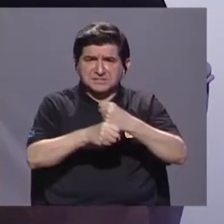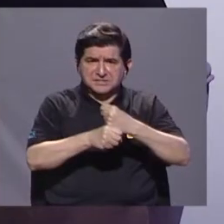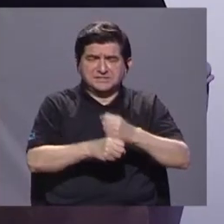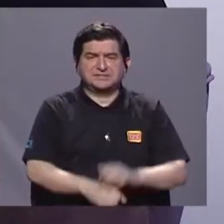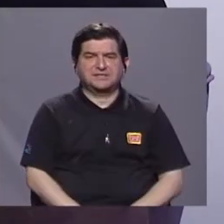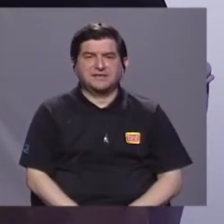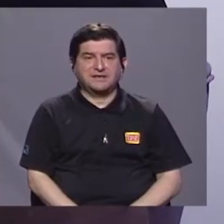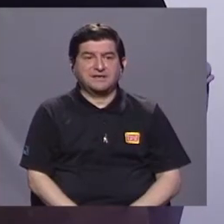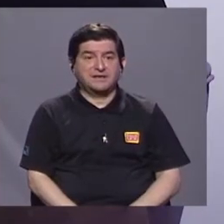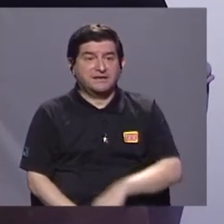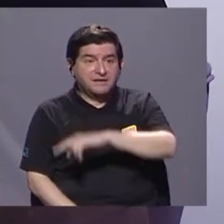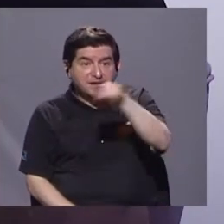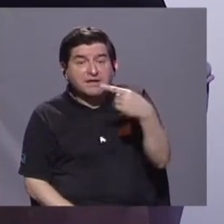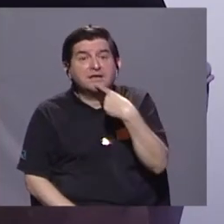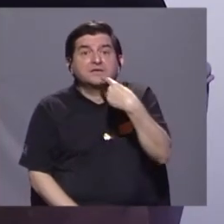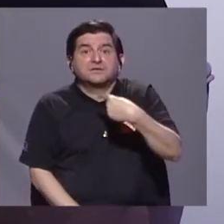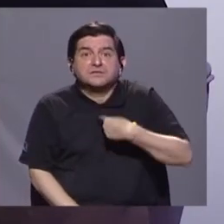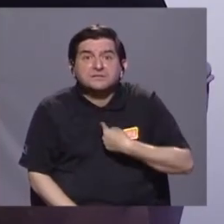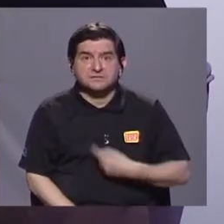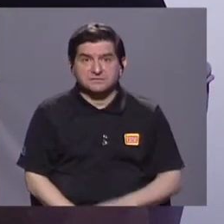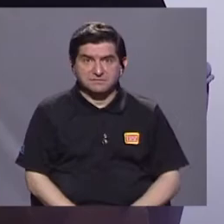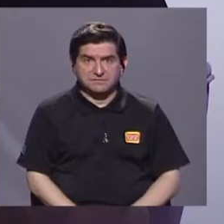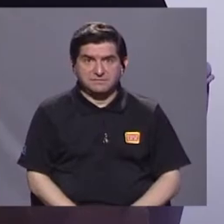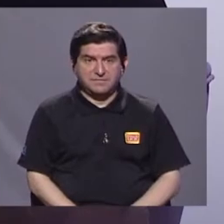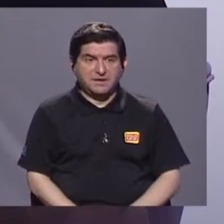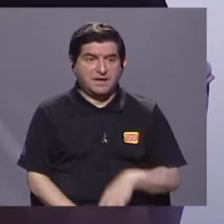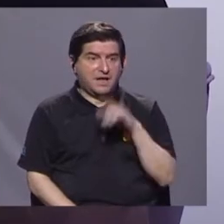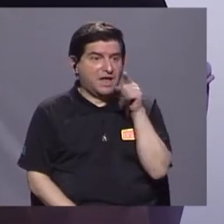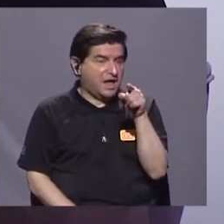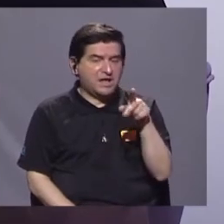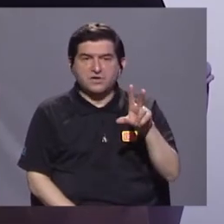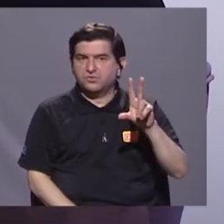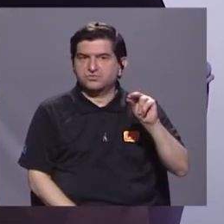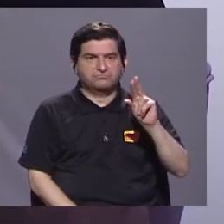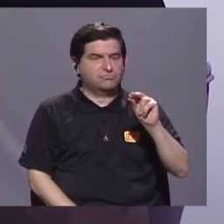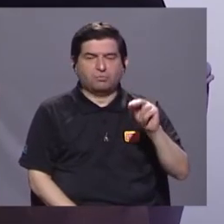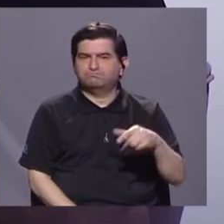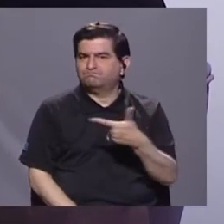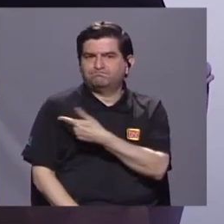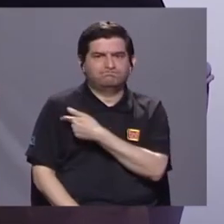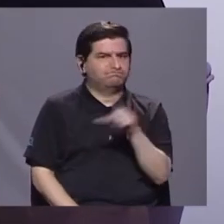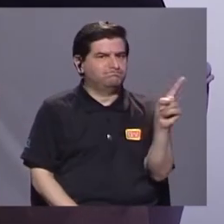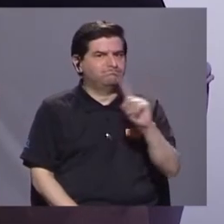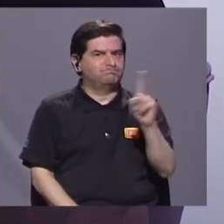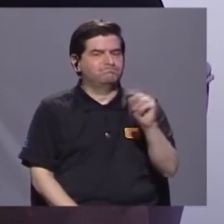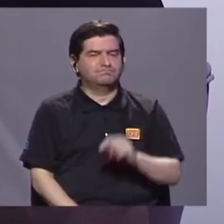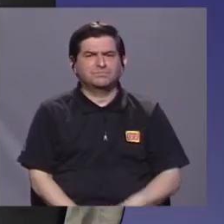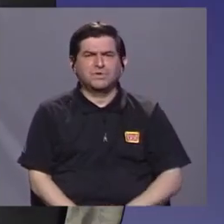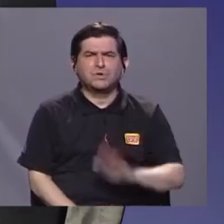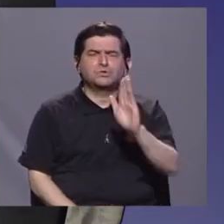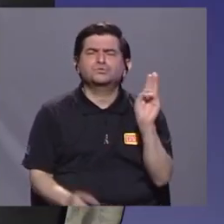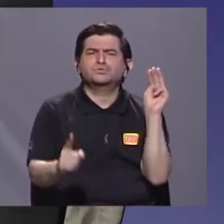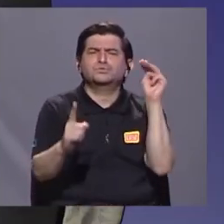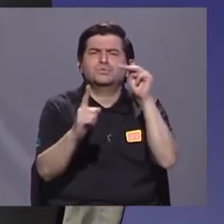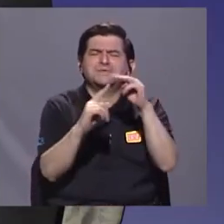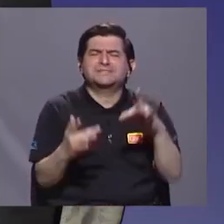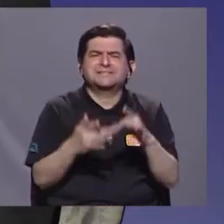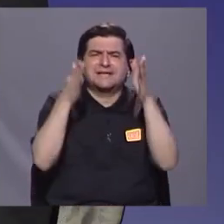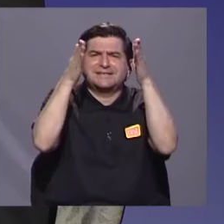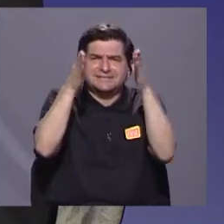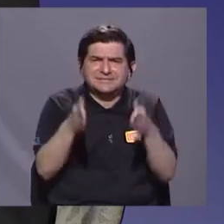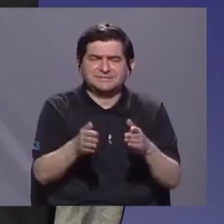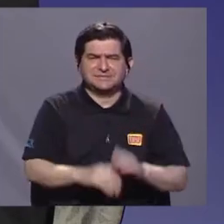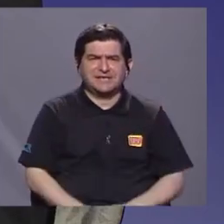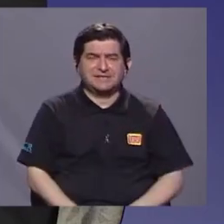eugenia me dijeron que ellas no se van a vacunar cuál es su mensaje como experta